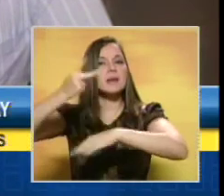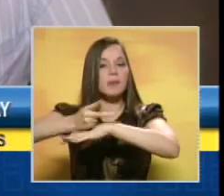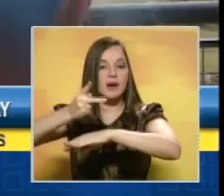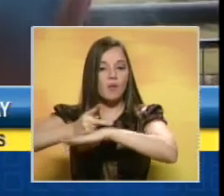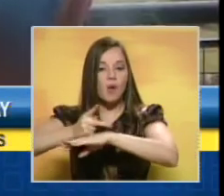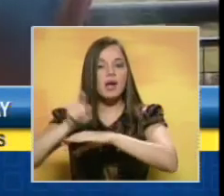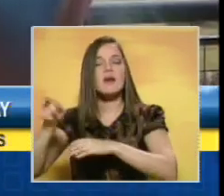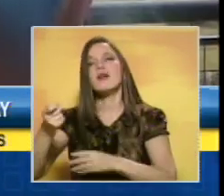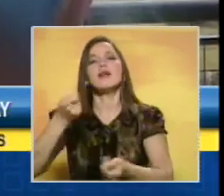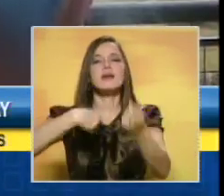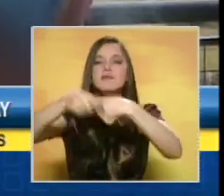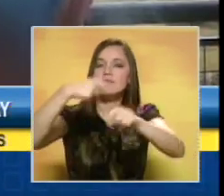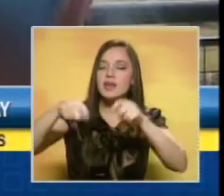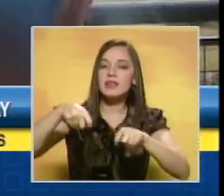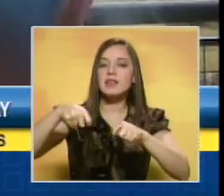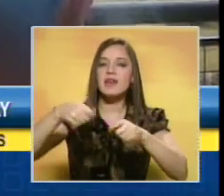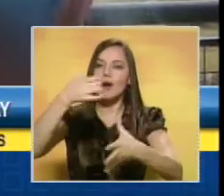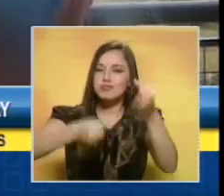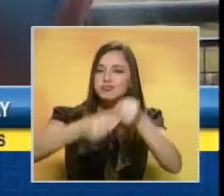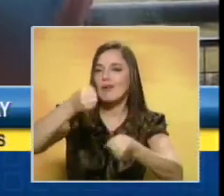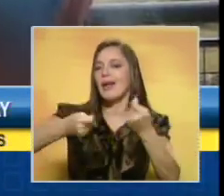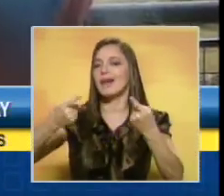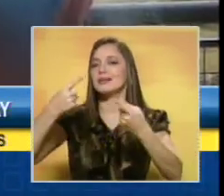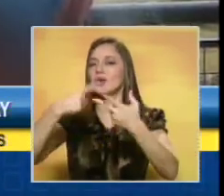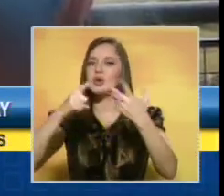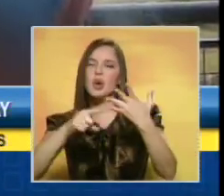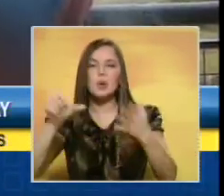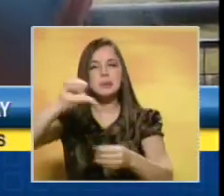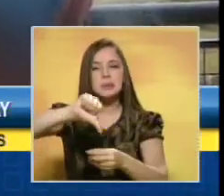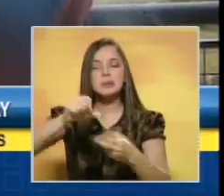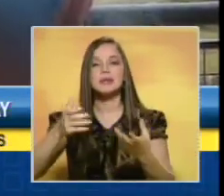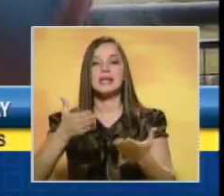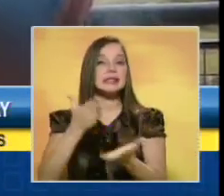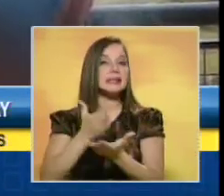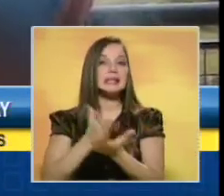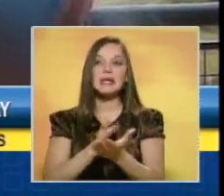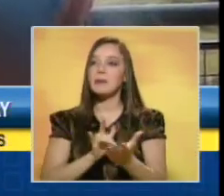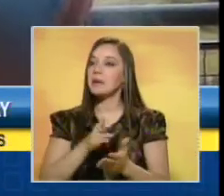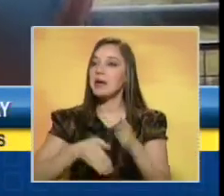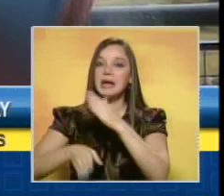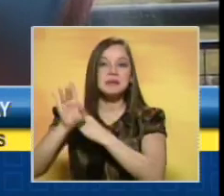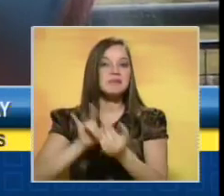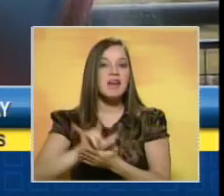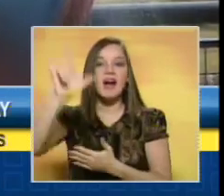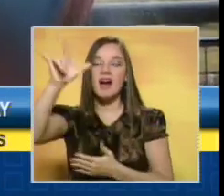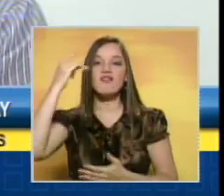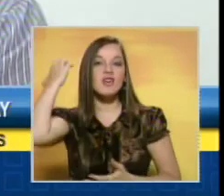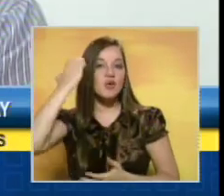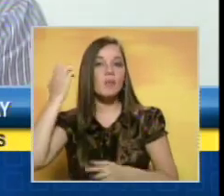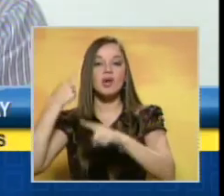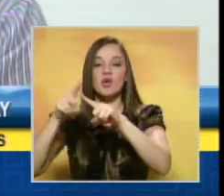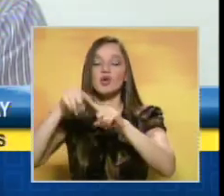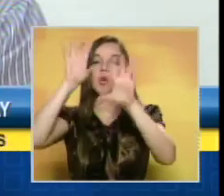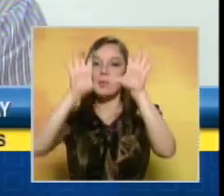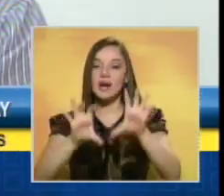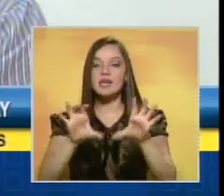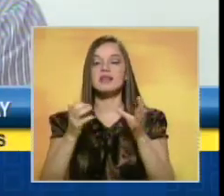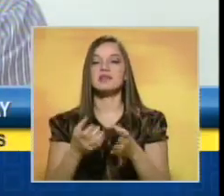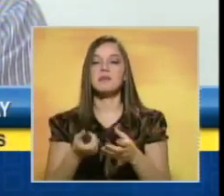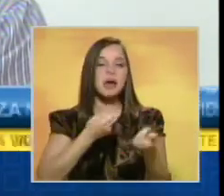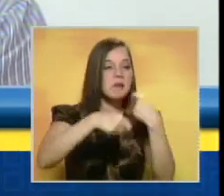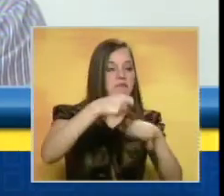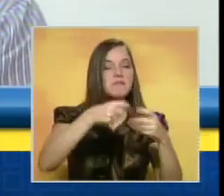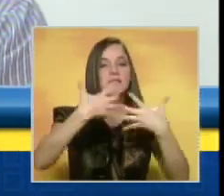dedicada a la exportación de productos lácteos y combustibles. Constantemente viajaba a Europa y otros países del continente para asuntos de